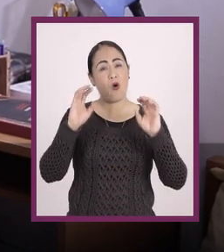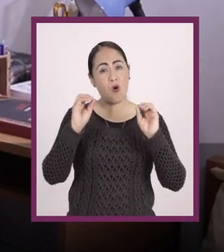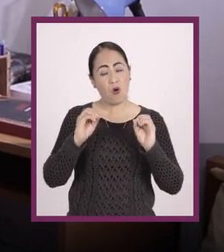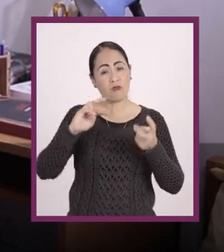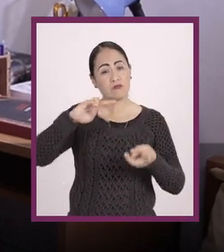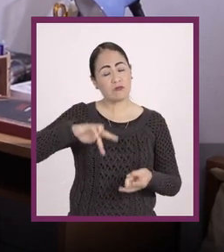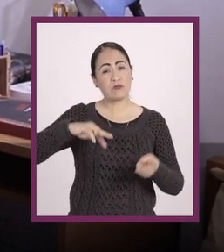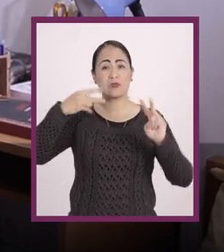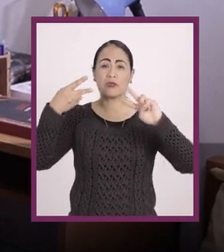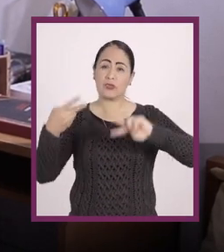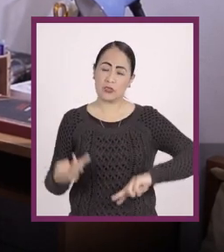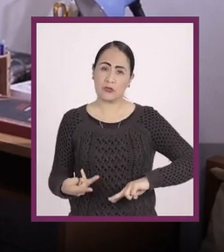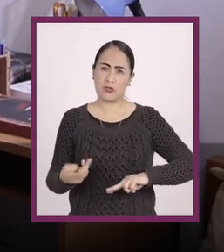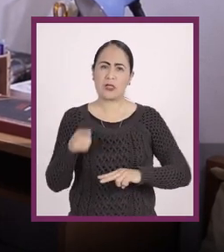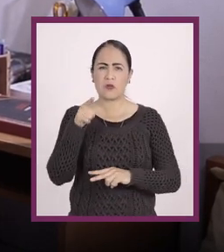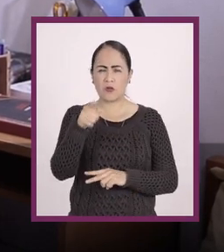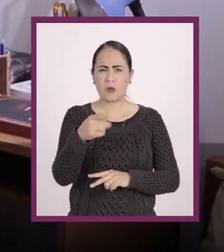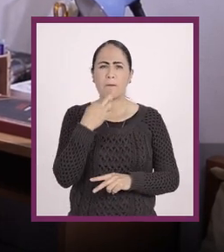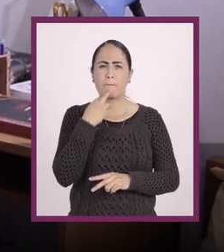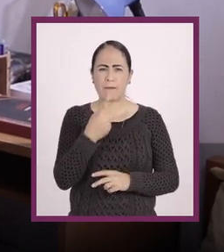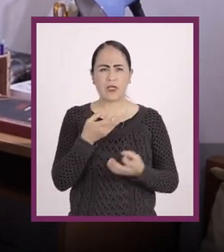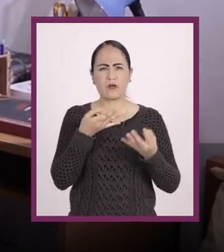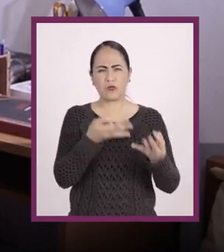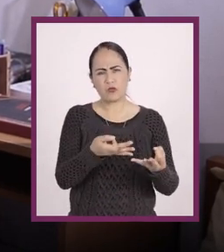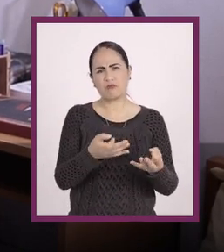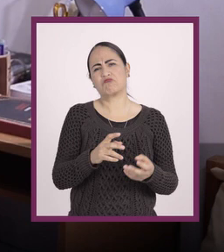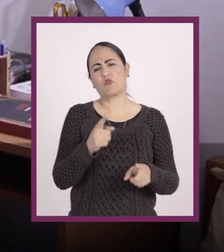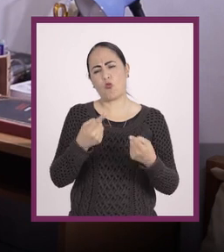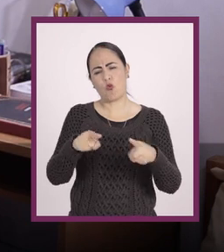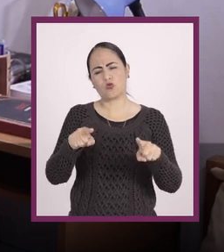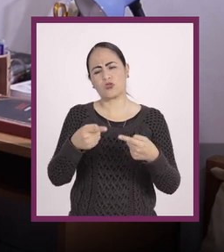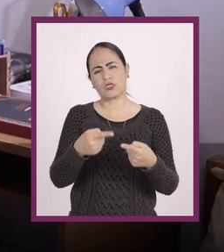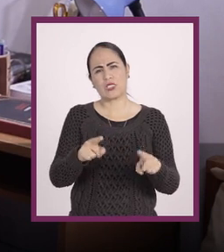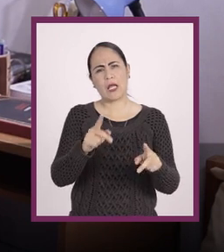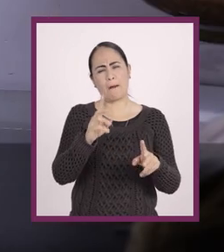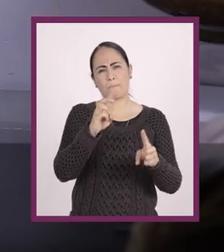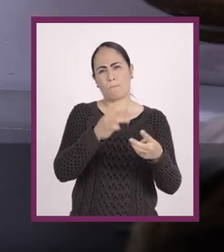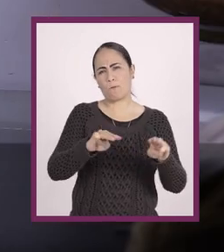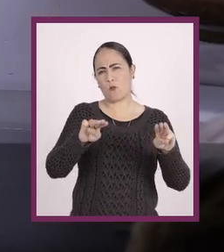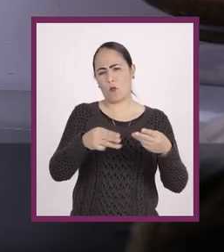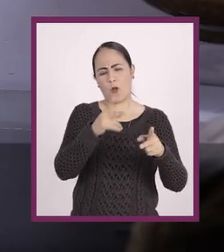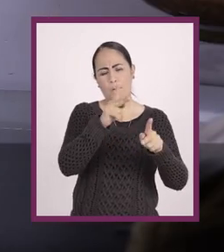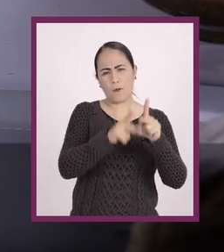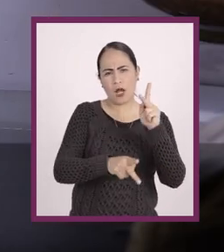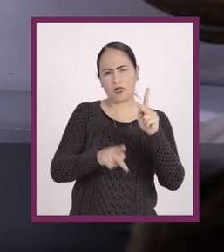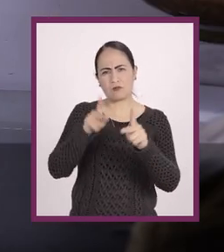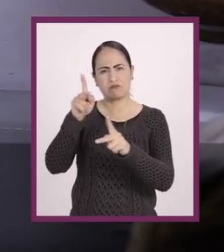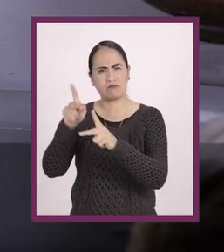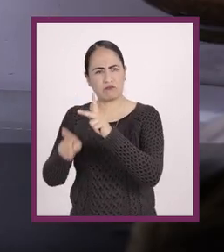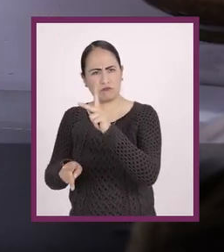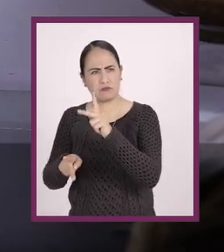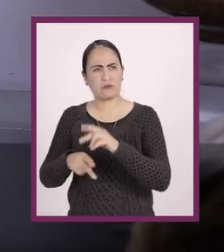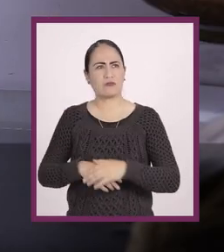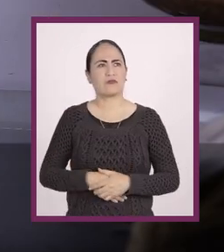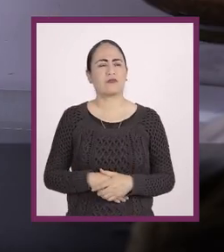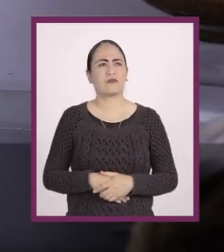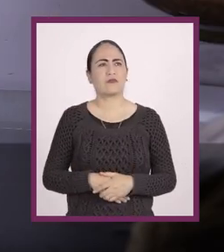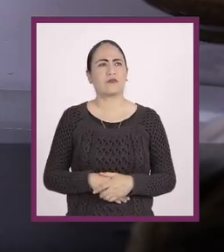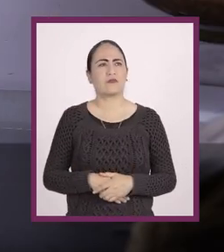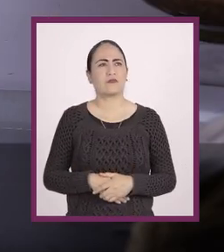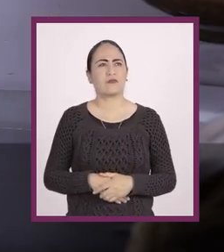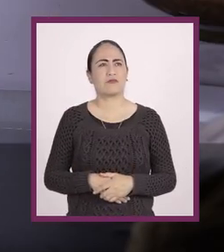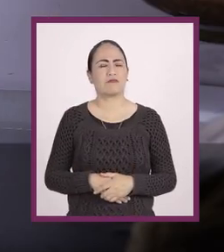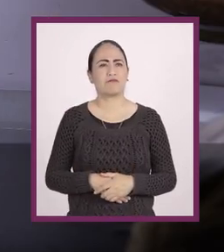de lo contrario lo más conveniente es que te inclines con música más baja donde pasas con el volumen